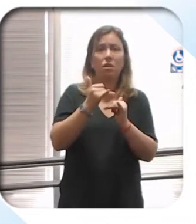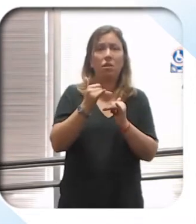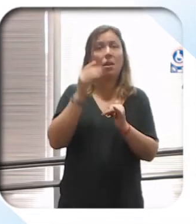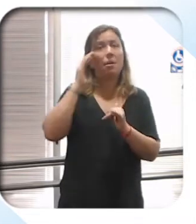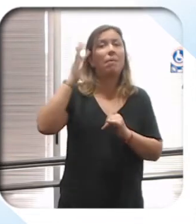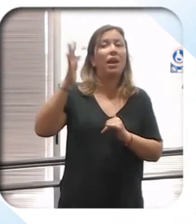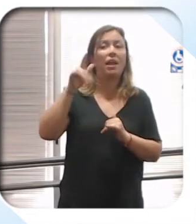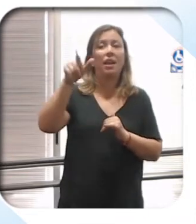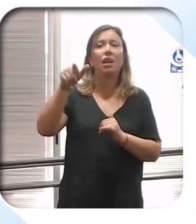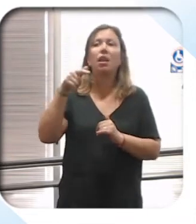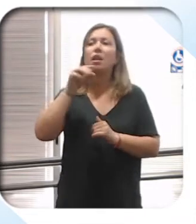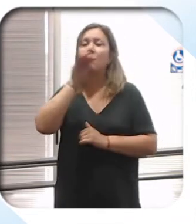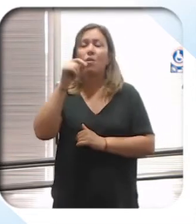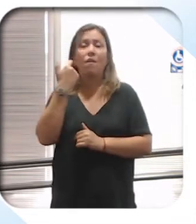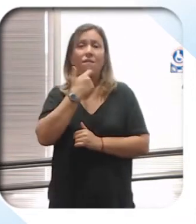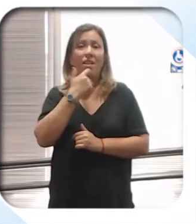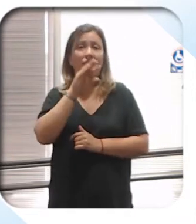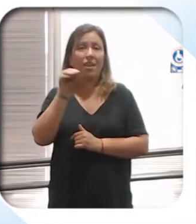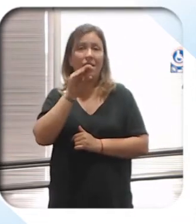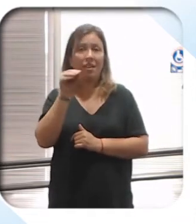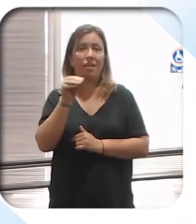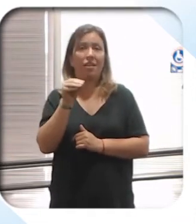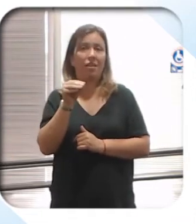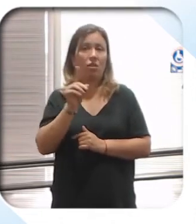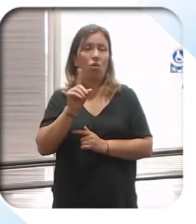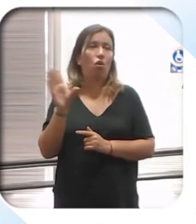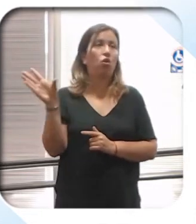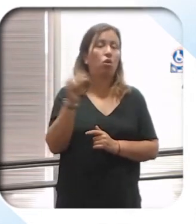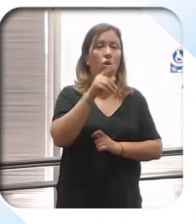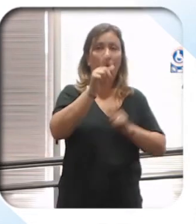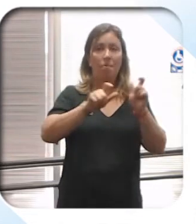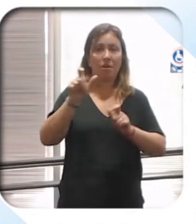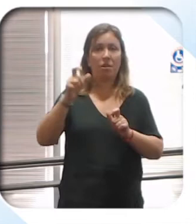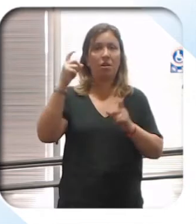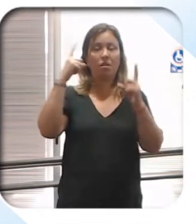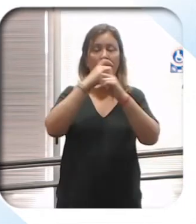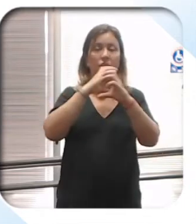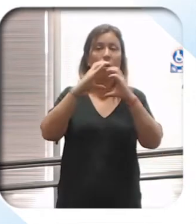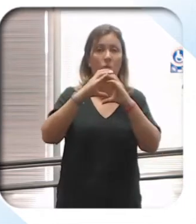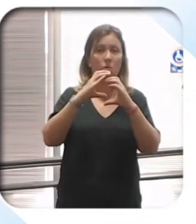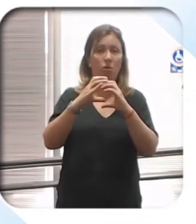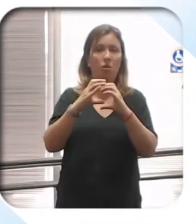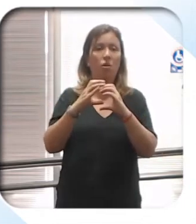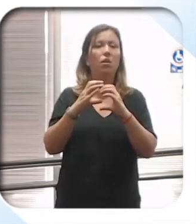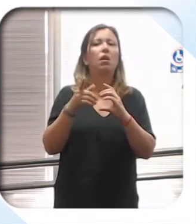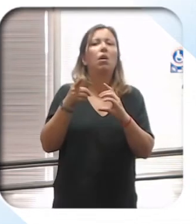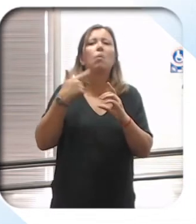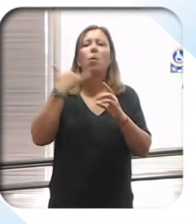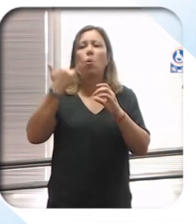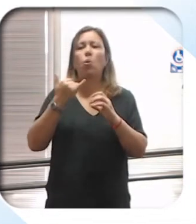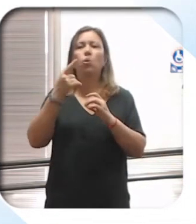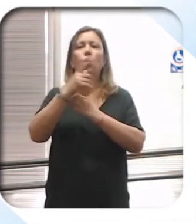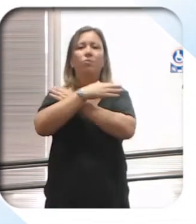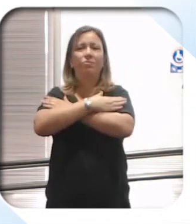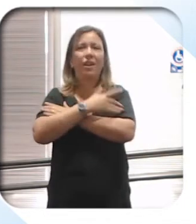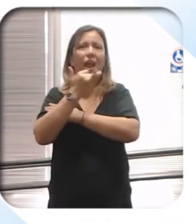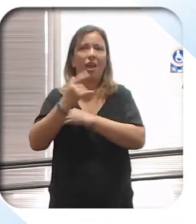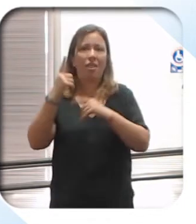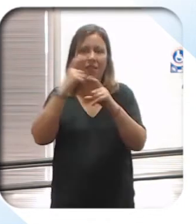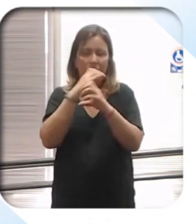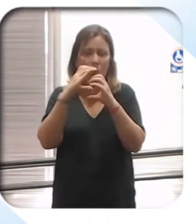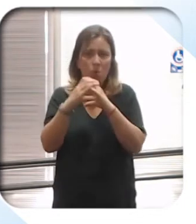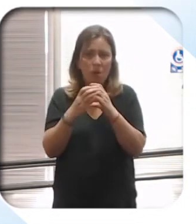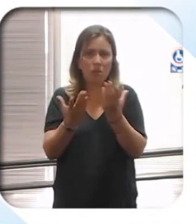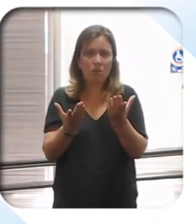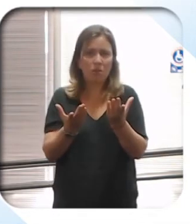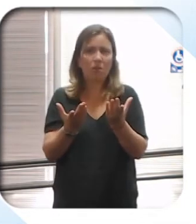este tipo de lenguaje, no solamente hay dificultades de la comunicación con un paciente con trastornos del espectro autista, sino